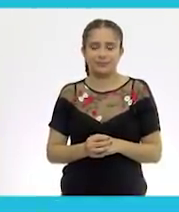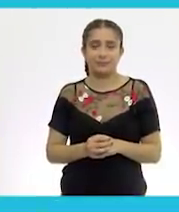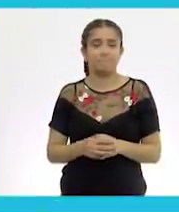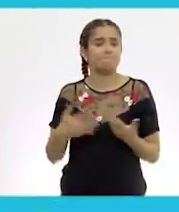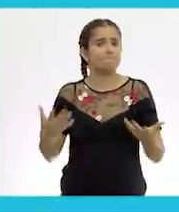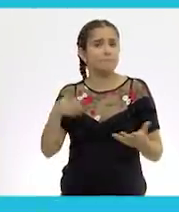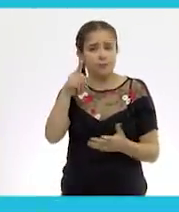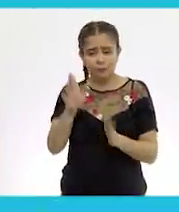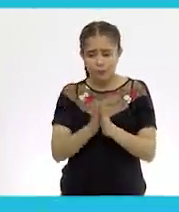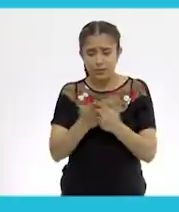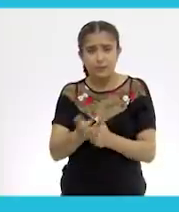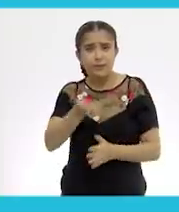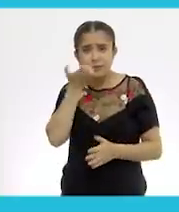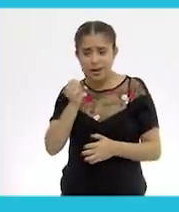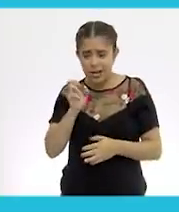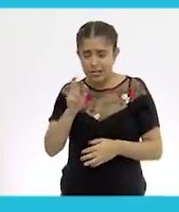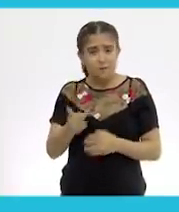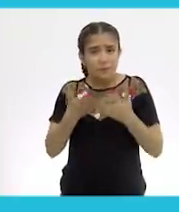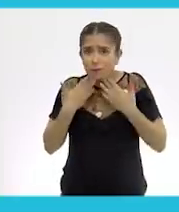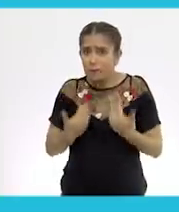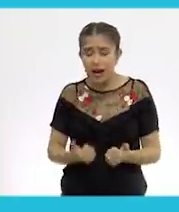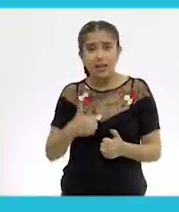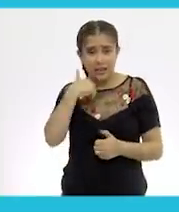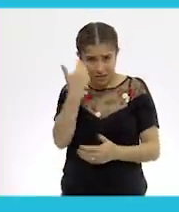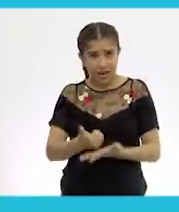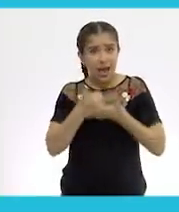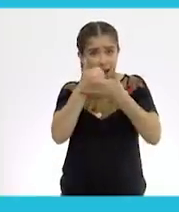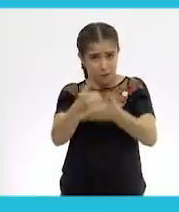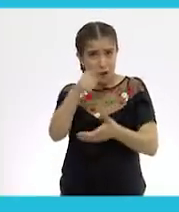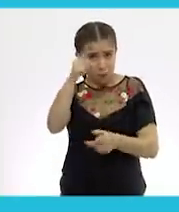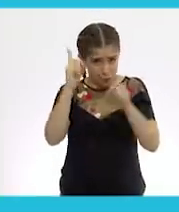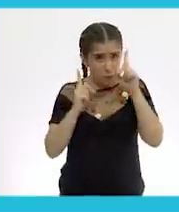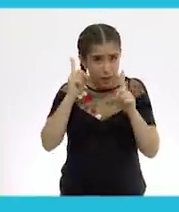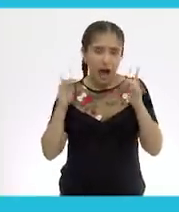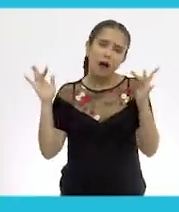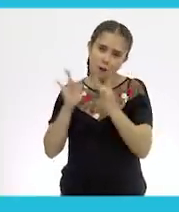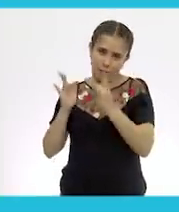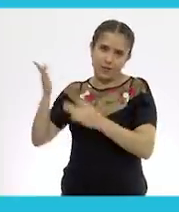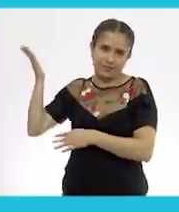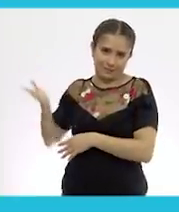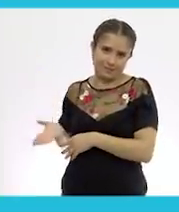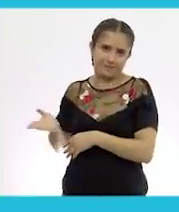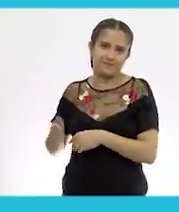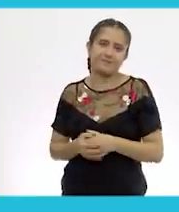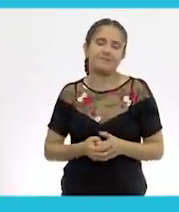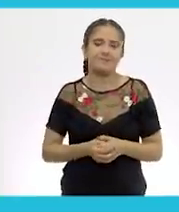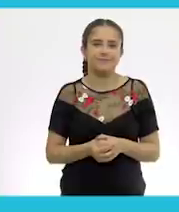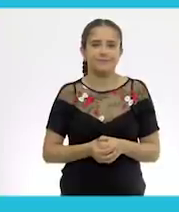Si no tienes el libro de texto o necesitas ayuda para resolver tus dudas, contáctanos.